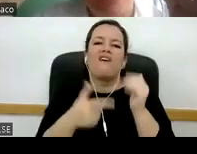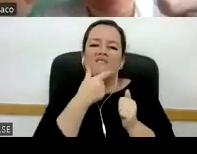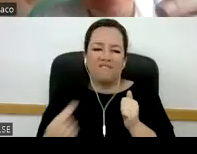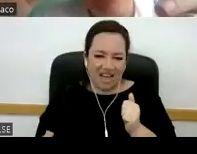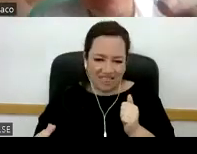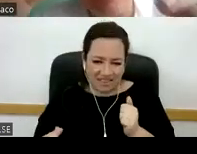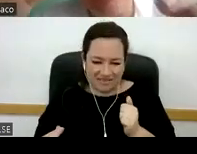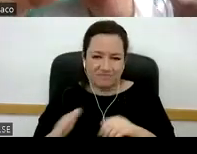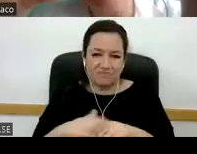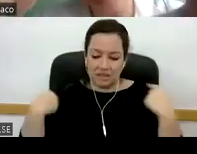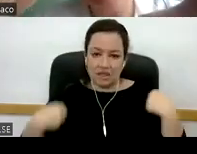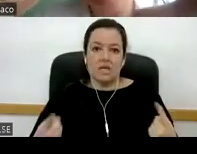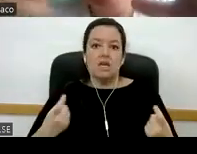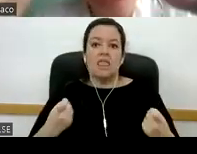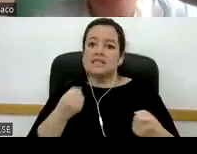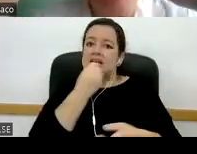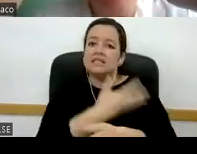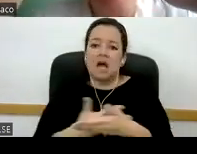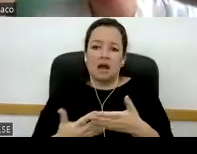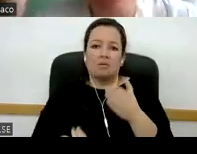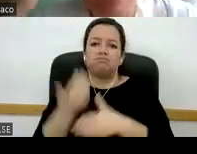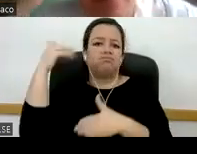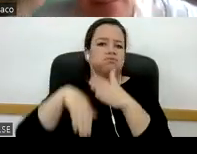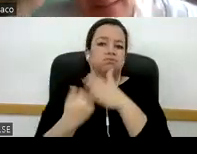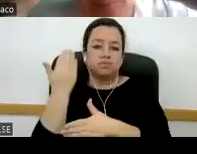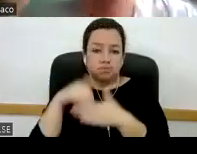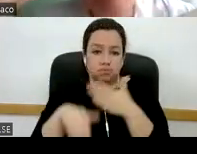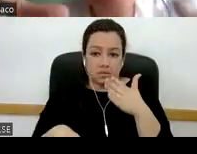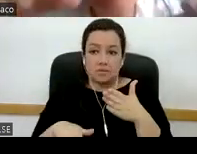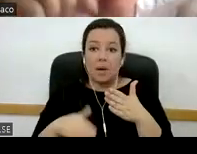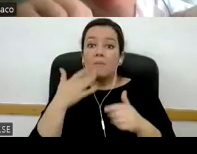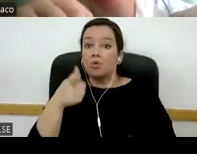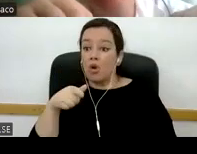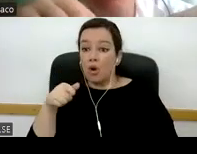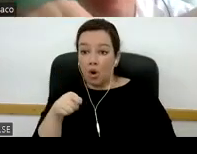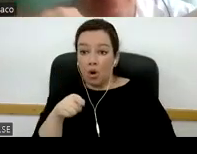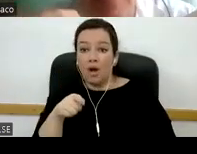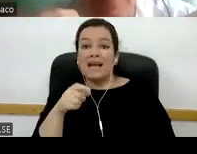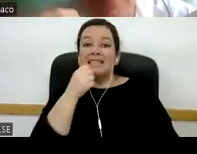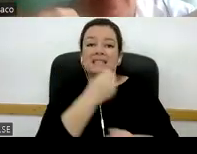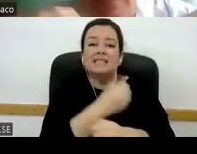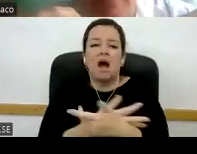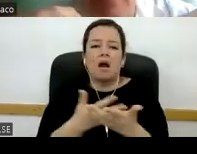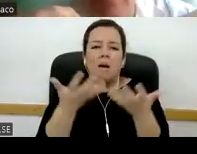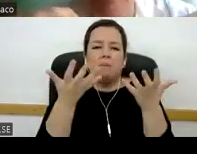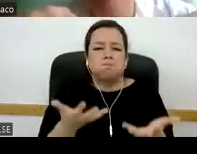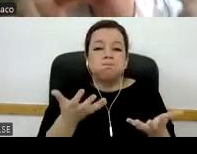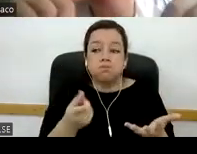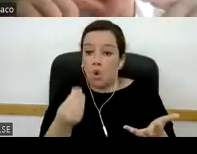a los tejidos que la necesitan y se nutren correctamente. Disminuyendo la viscosidad de la sangre,